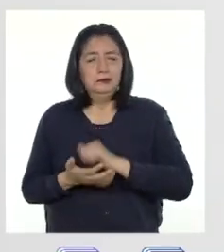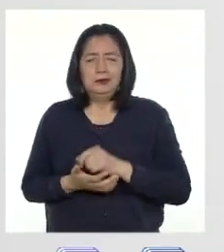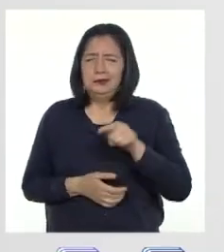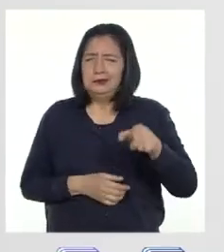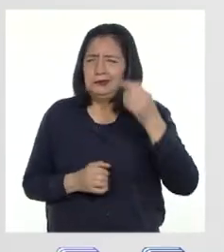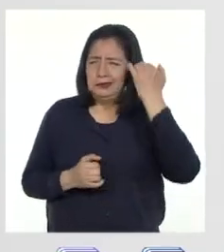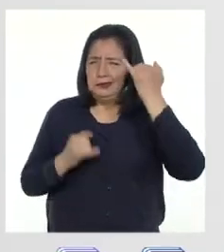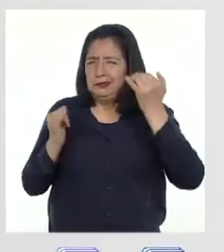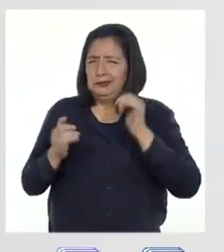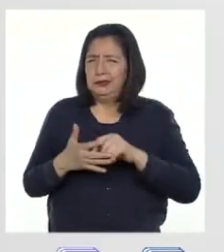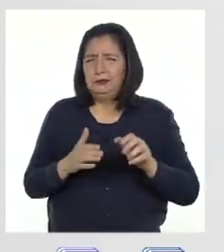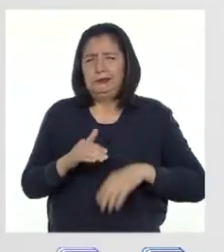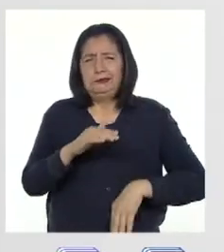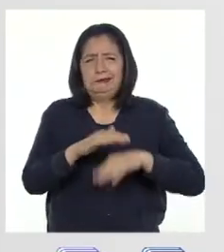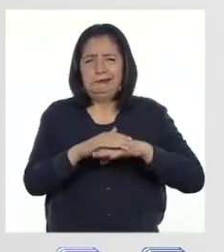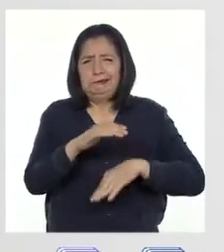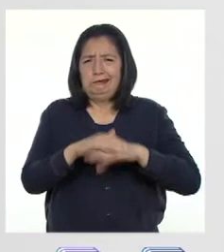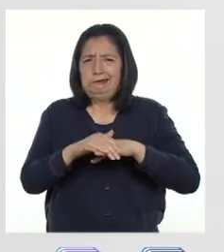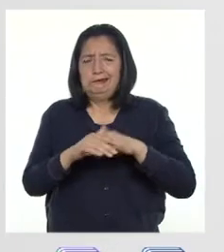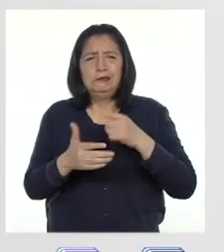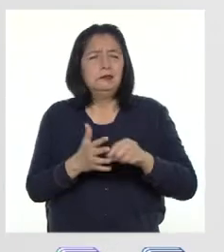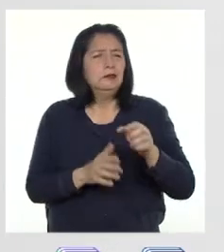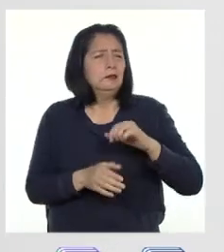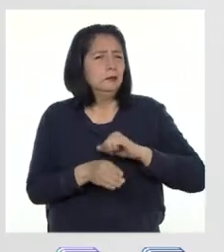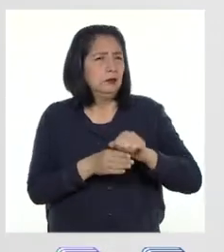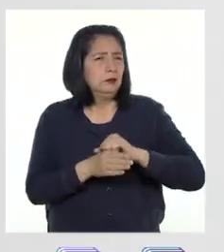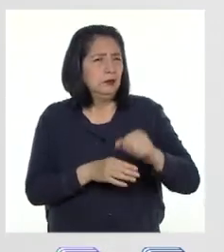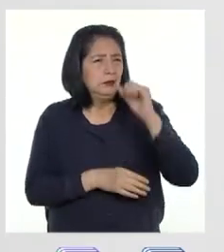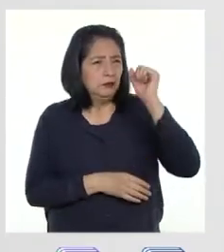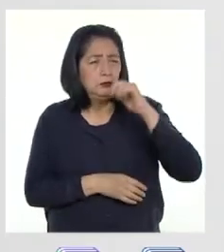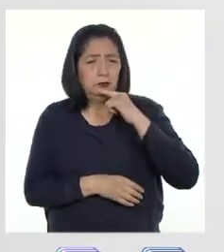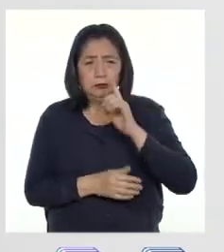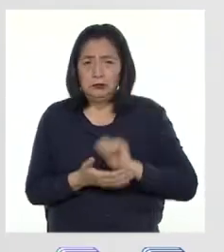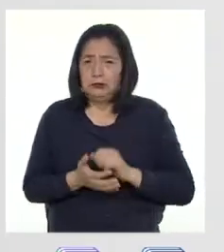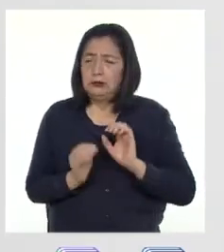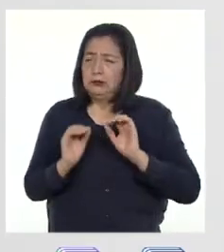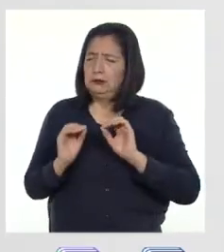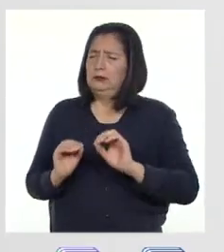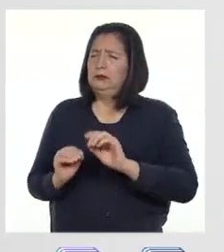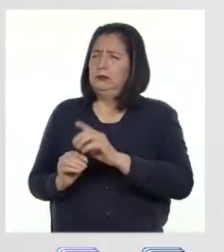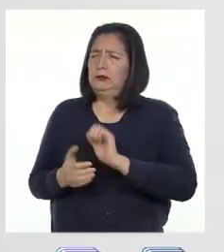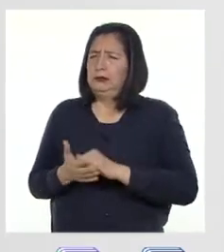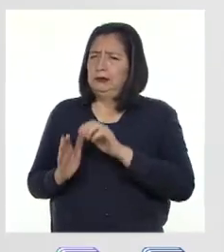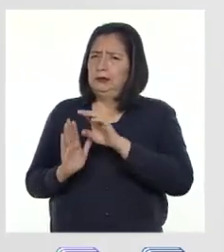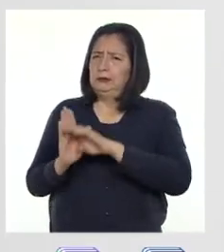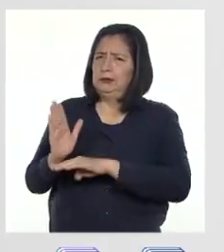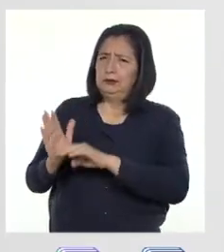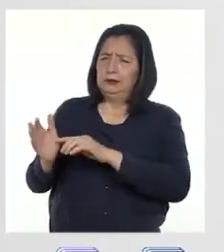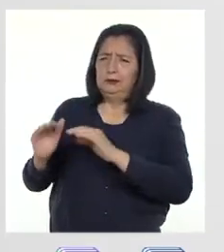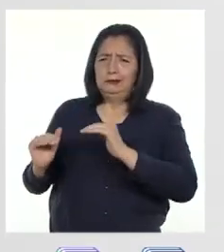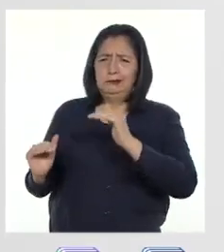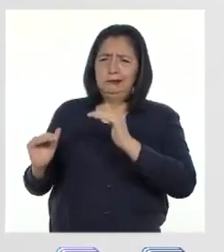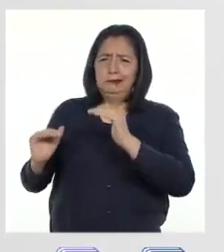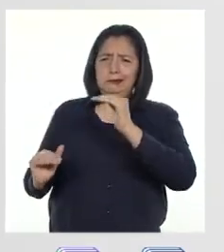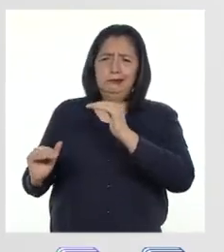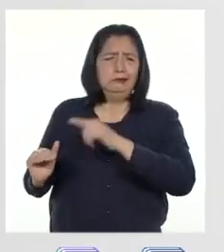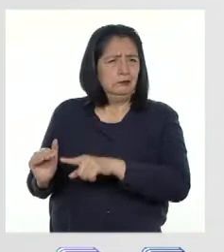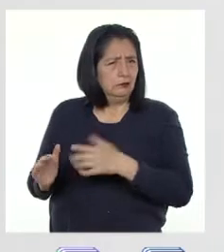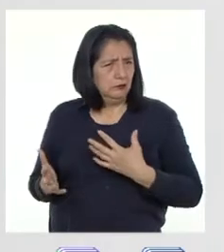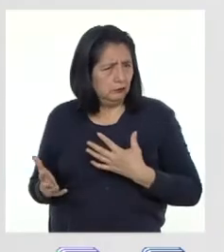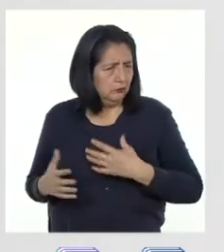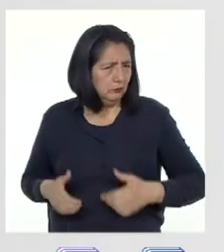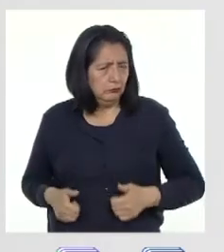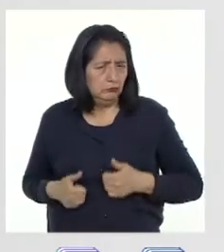estas ideas pueden limitar el ejercicio de los derechos de las mujeres y ponerlas en situaciones de desventaja desde sus primeros años de